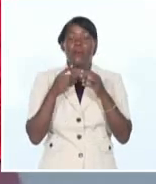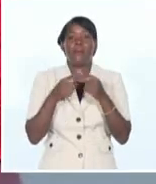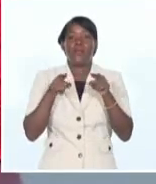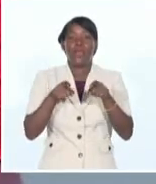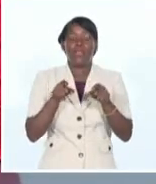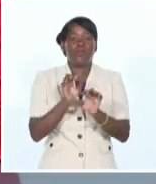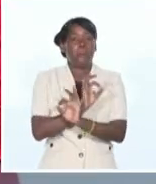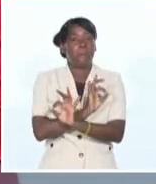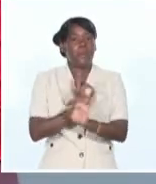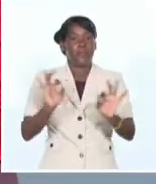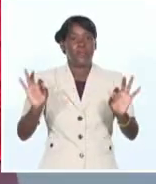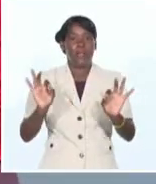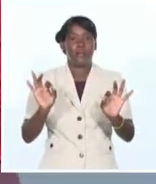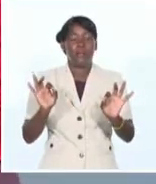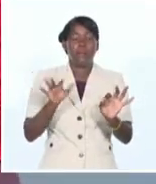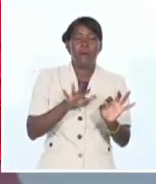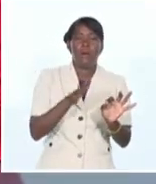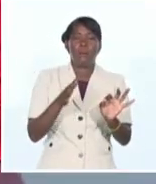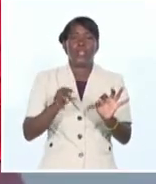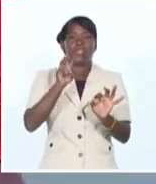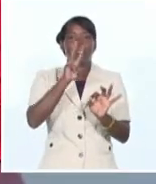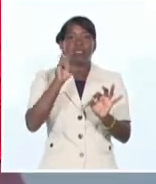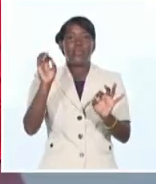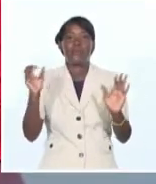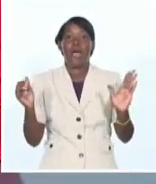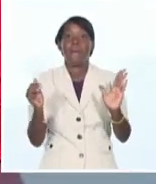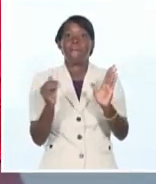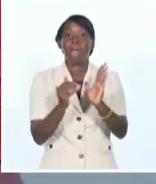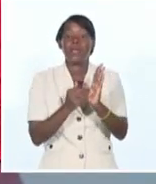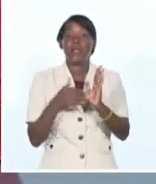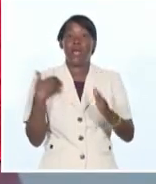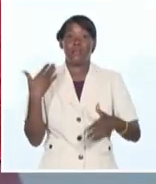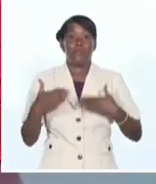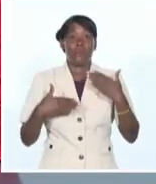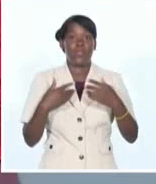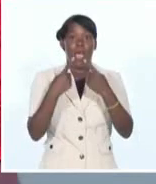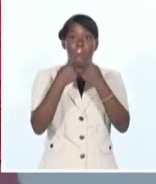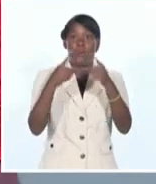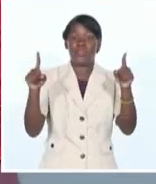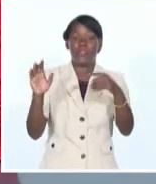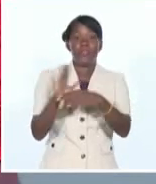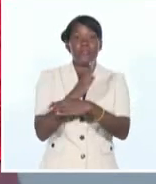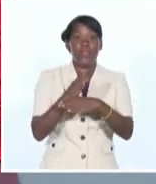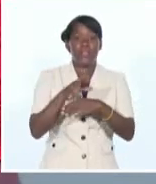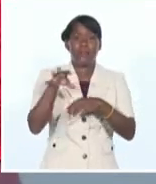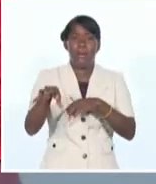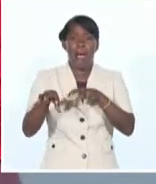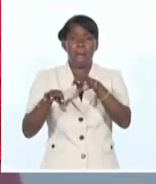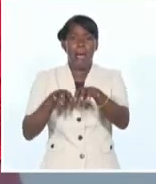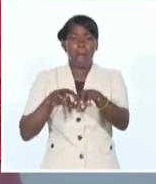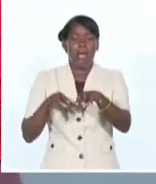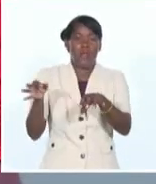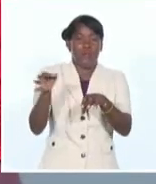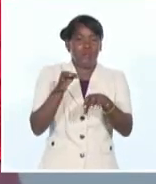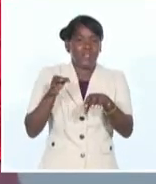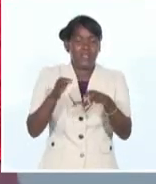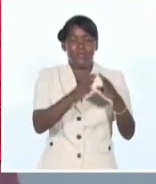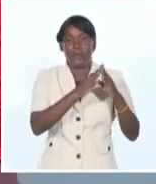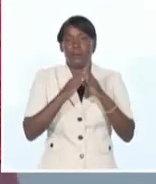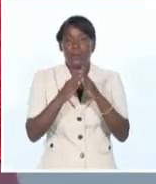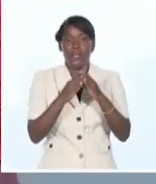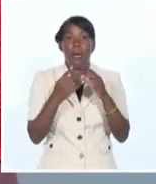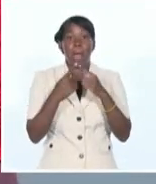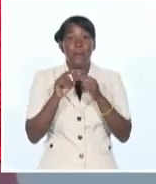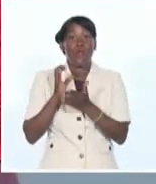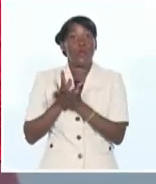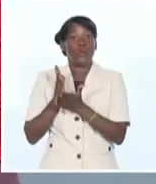de 300.000 actividades han tenido lugar en todas nuestras provincias, comunidades, municipios, y los estudiantes se han imbricado